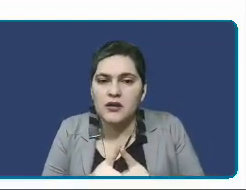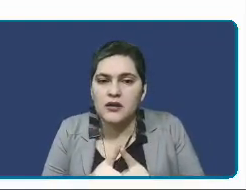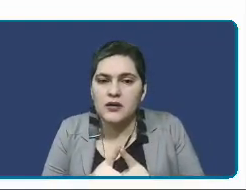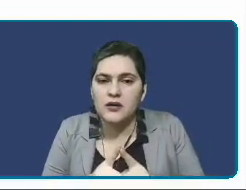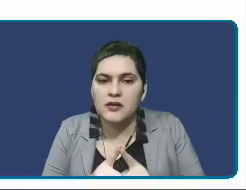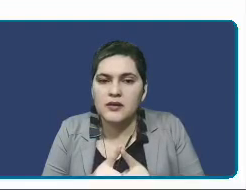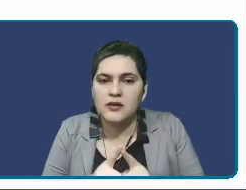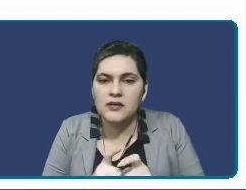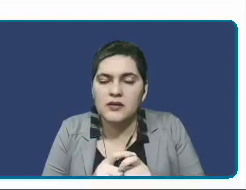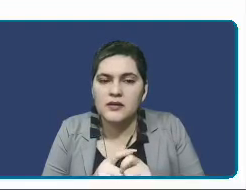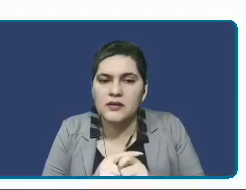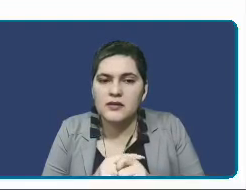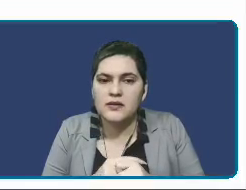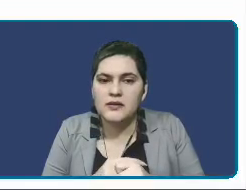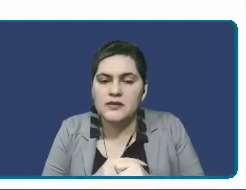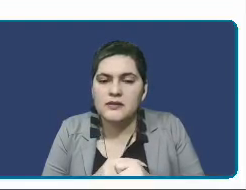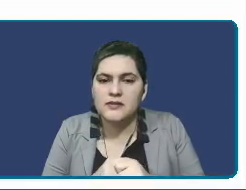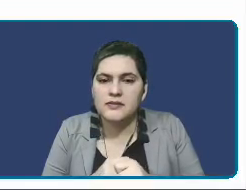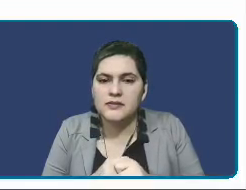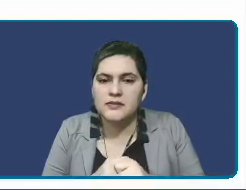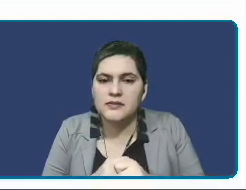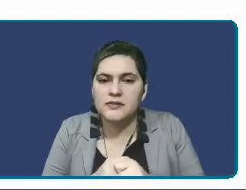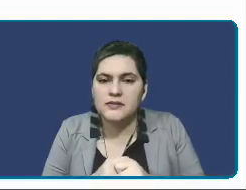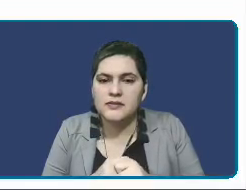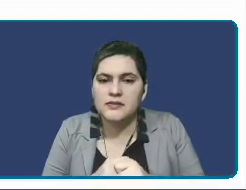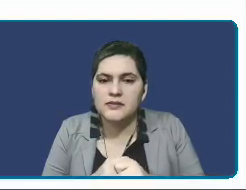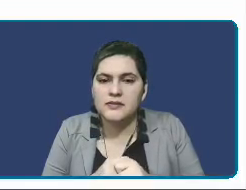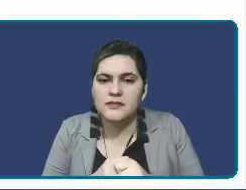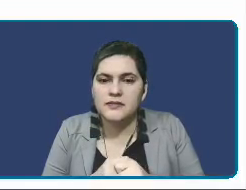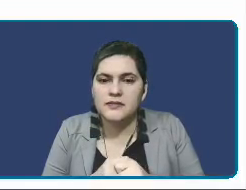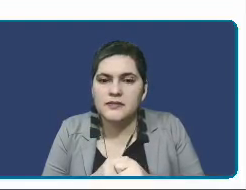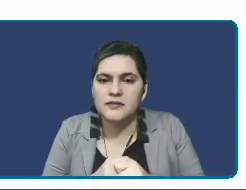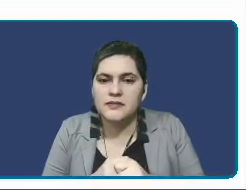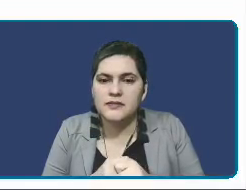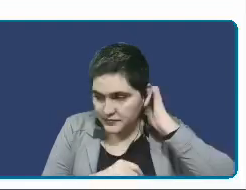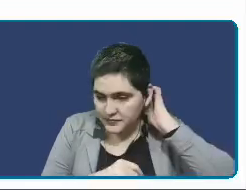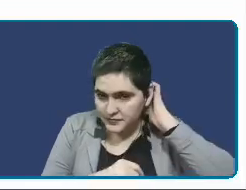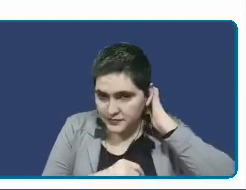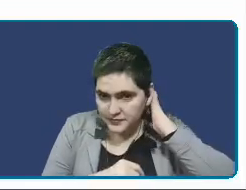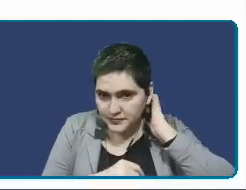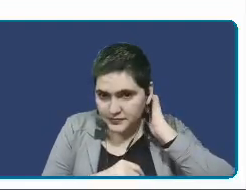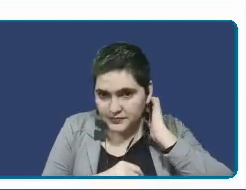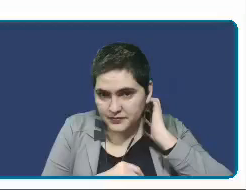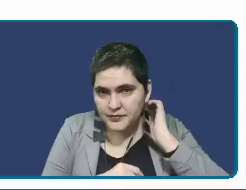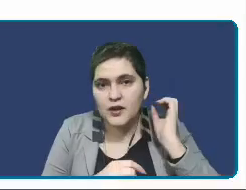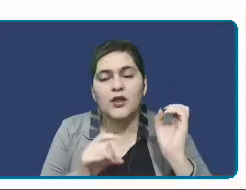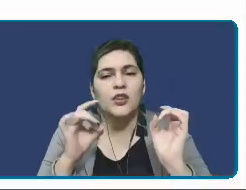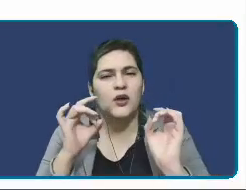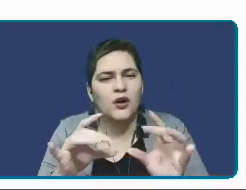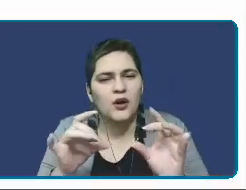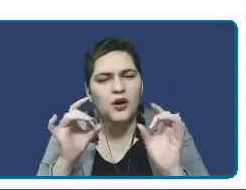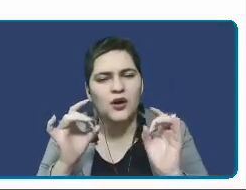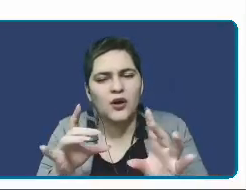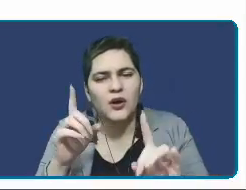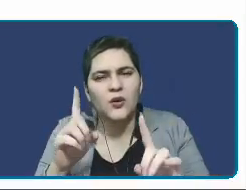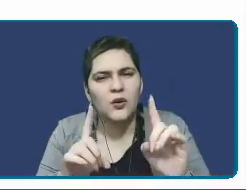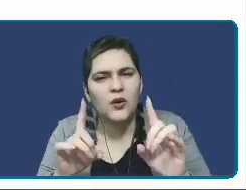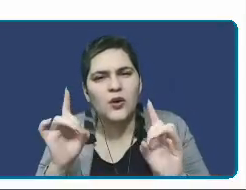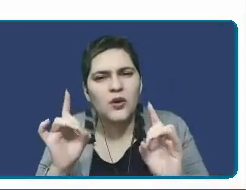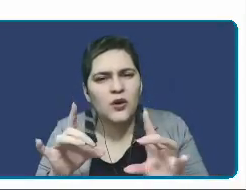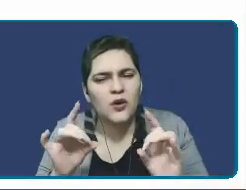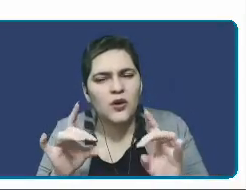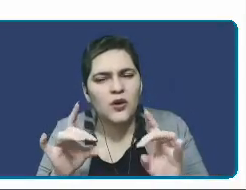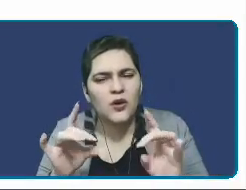que no la sienta de esa manera. Entonces, por ejemplo, comer algo que es amargo se me puede